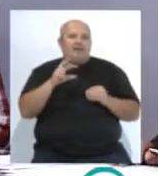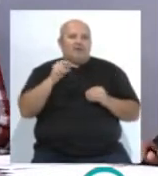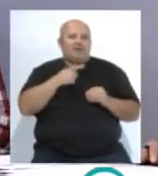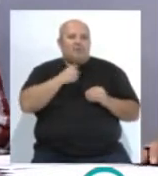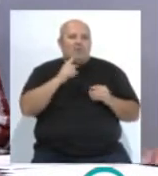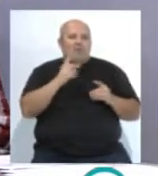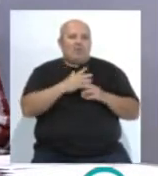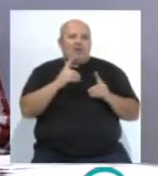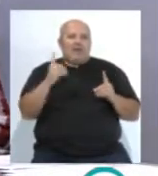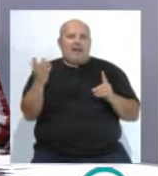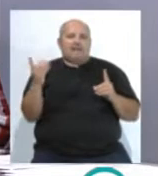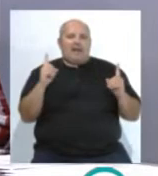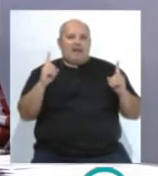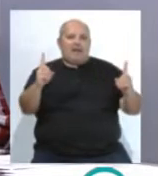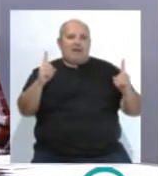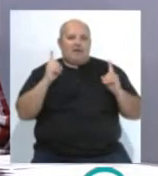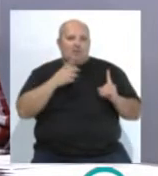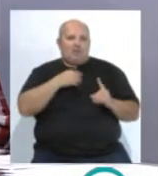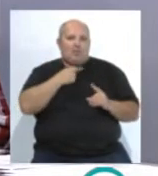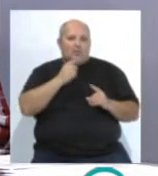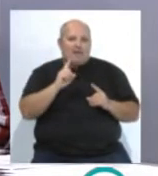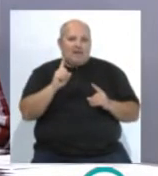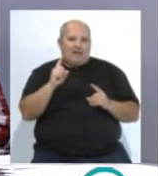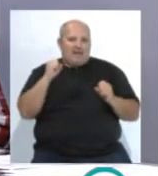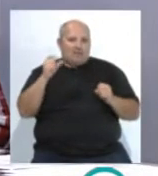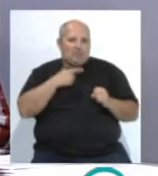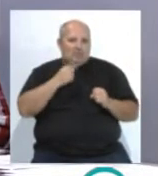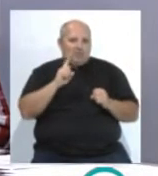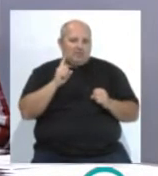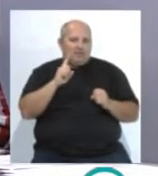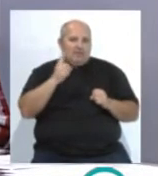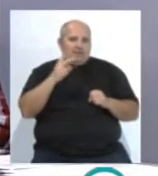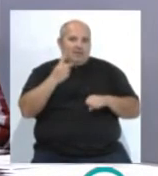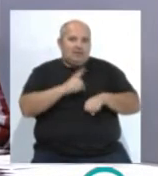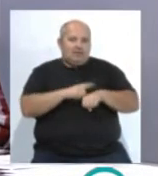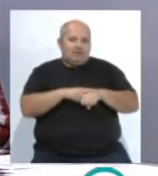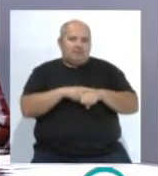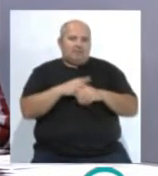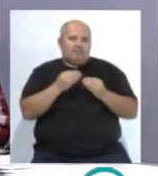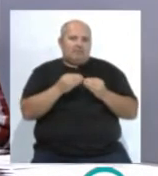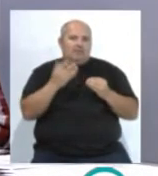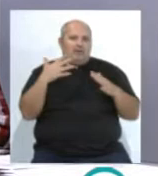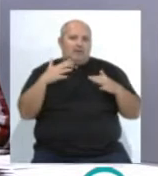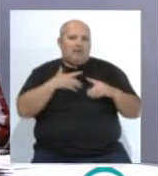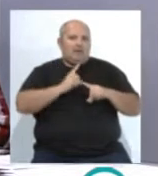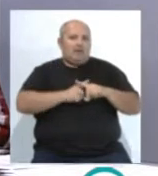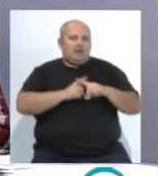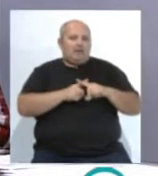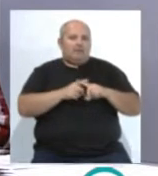gusta que suban los laterales, ¿no? Ayer vimos a Espino, no solo en la primera parte, ¿no? Sobre todo en la segunda, incluso con el partido